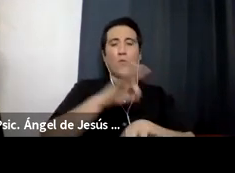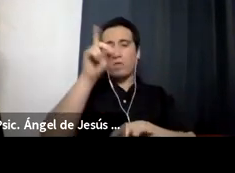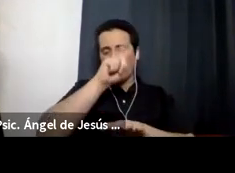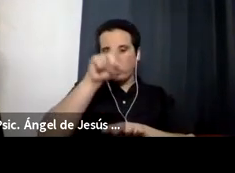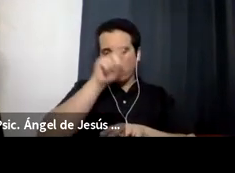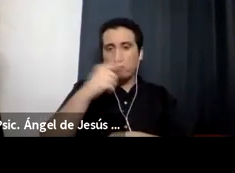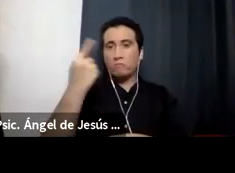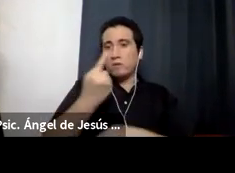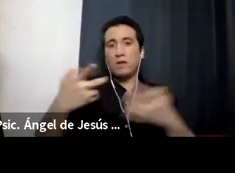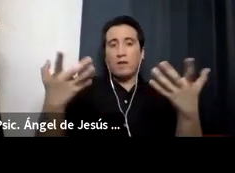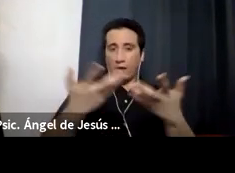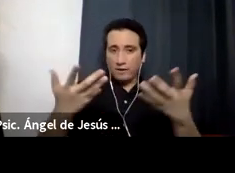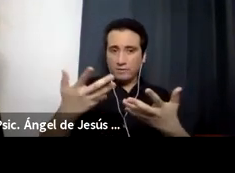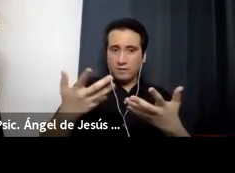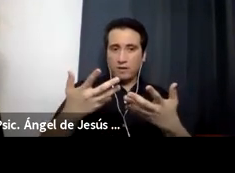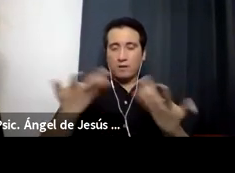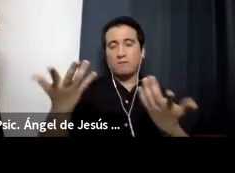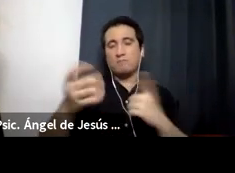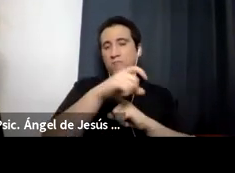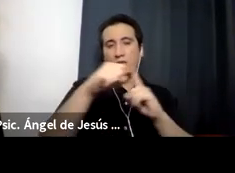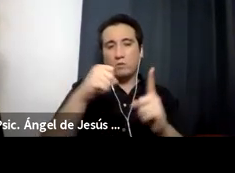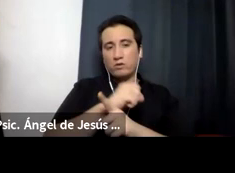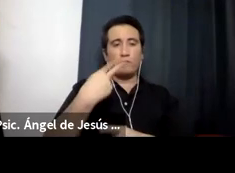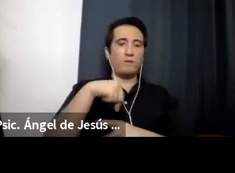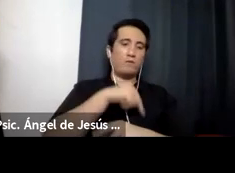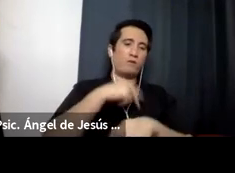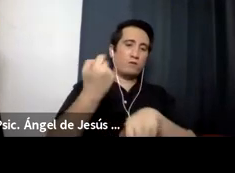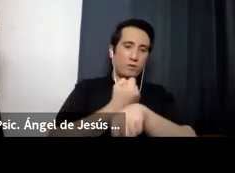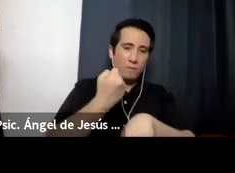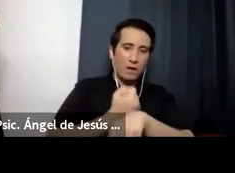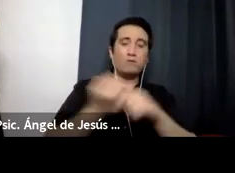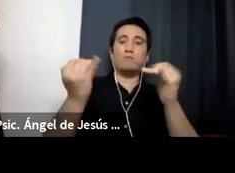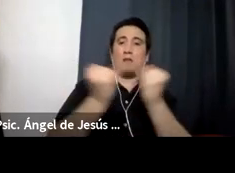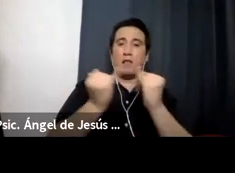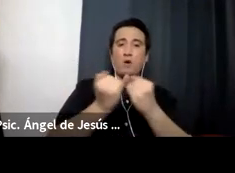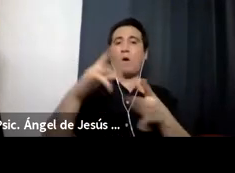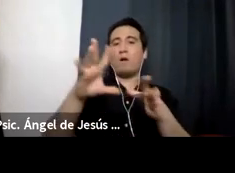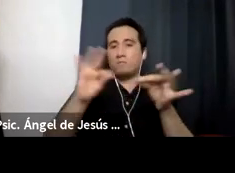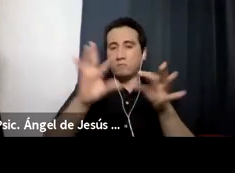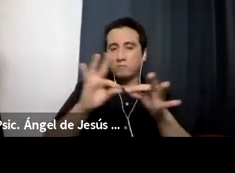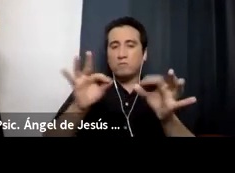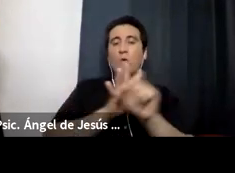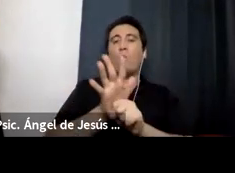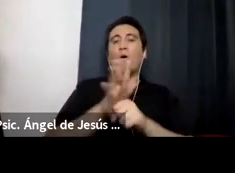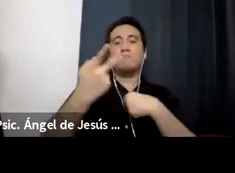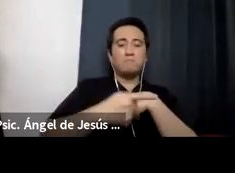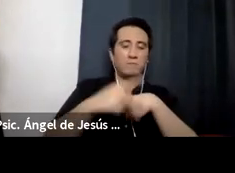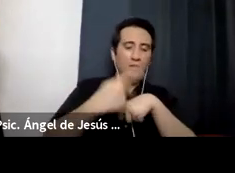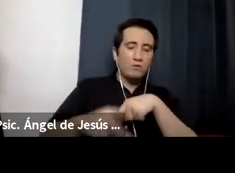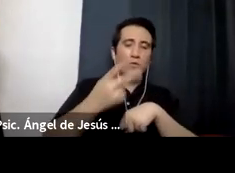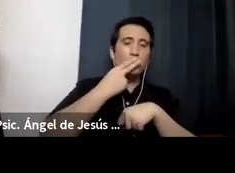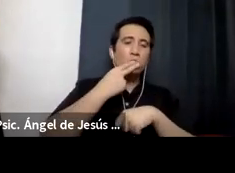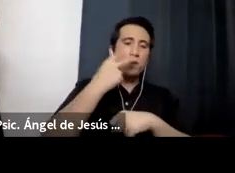que tendremos que hacer en cuestiones de nuestro calzado para que también nos expliquen, pues, cuáles son los riesgos de utilizar